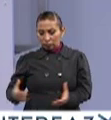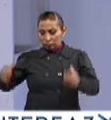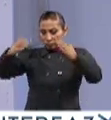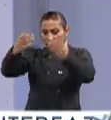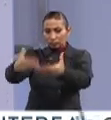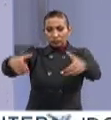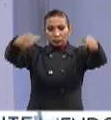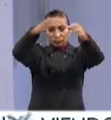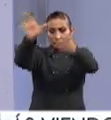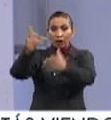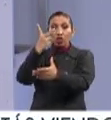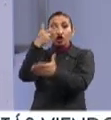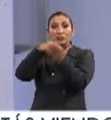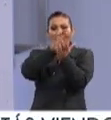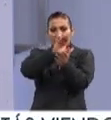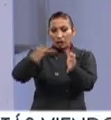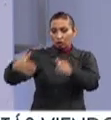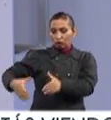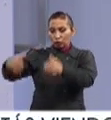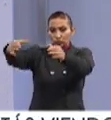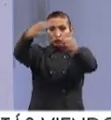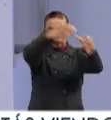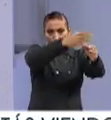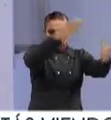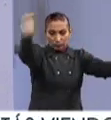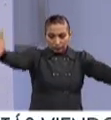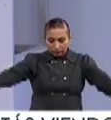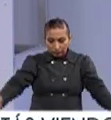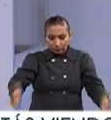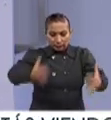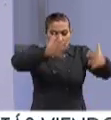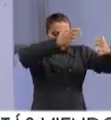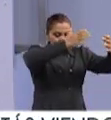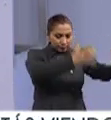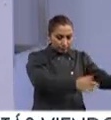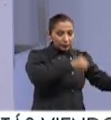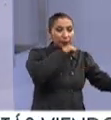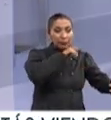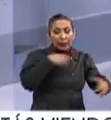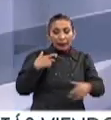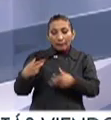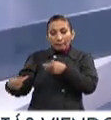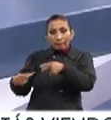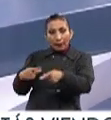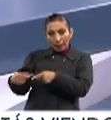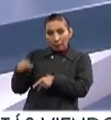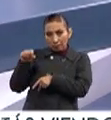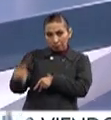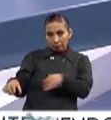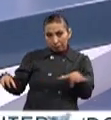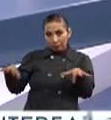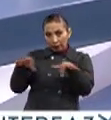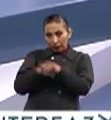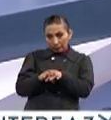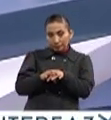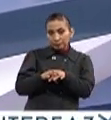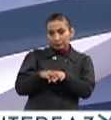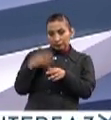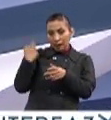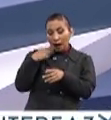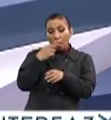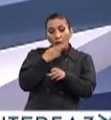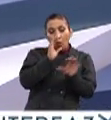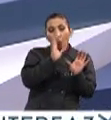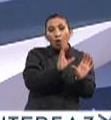los 2.500 aproximadamente puntos donde se van a recolectar las pilas, también diseñamos, porque ese es parte del plan de